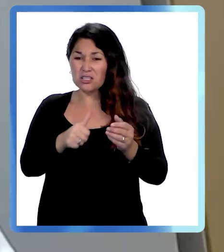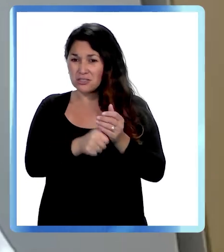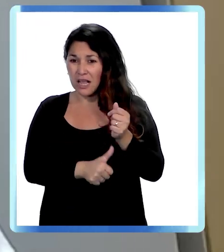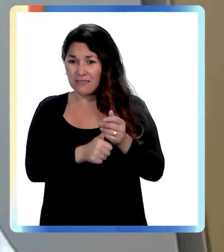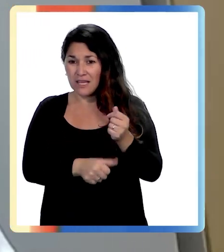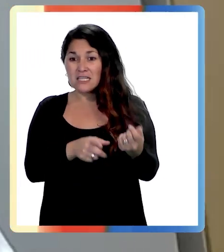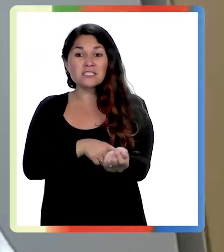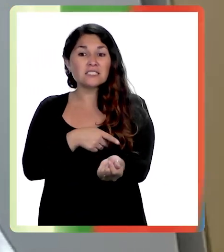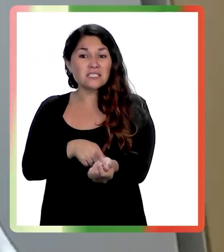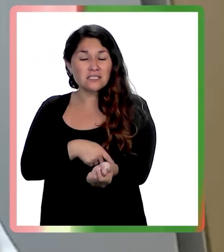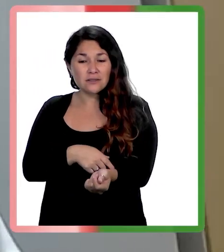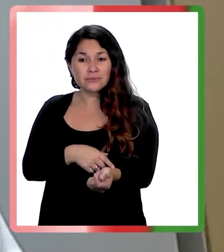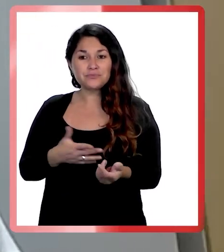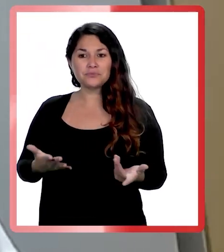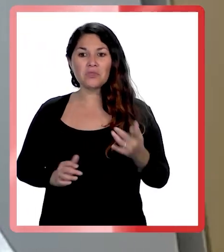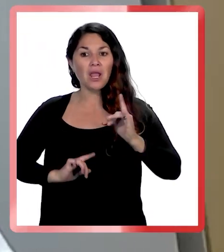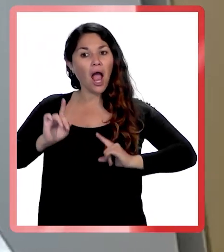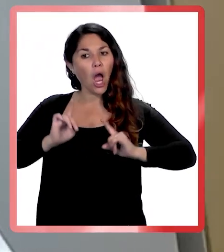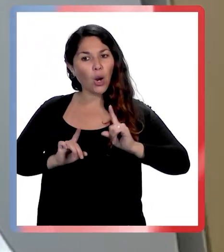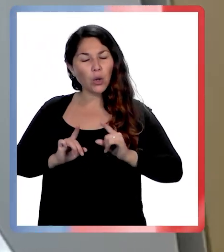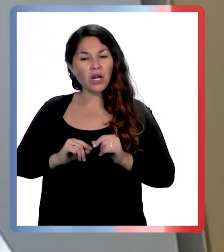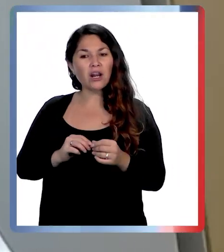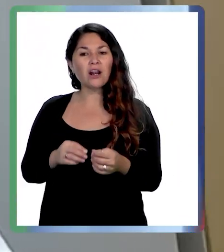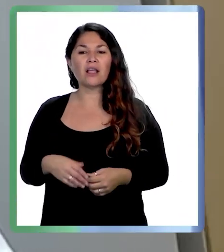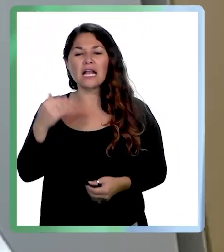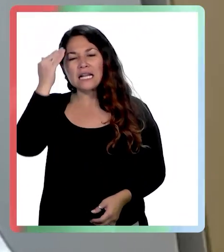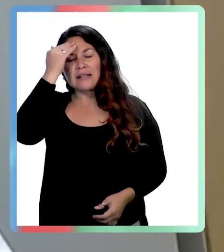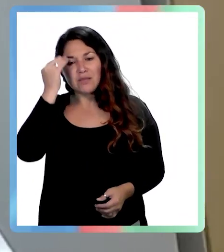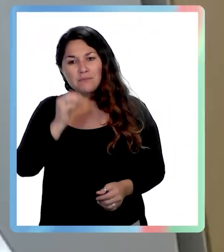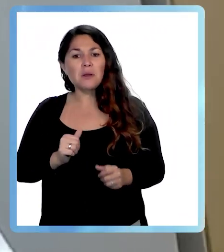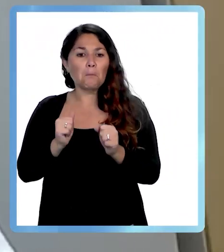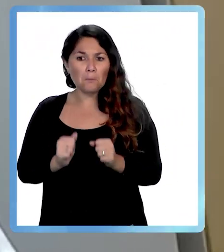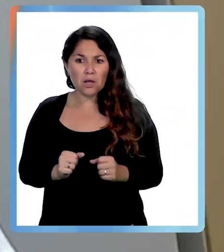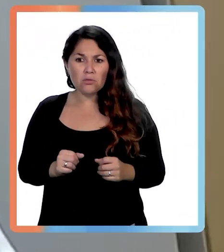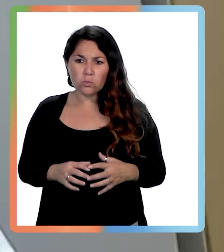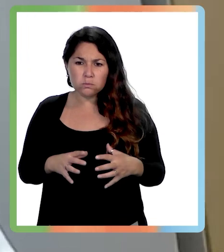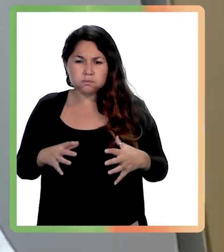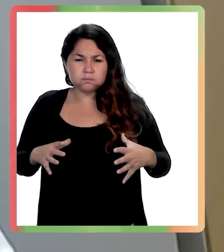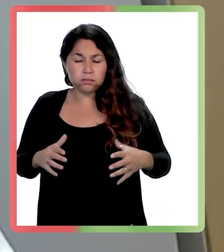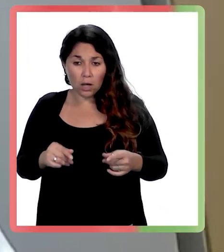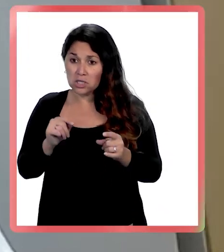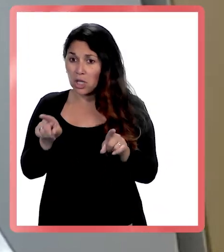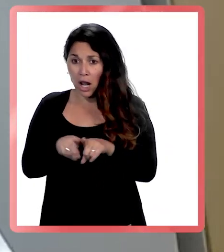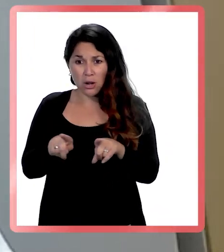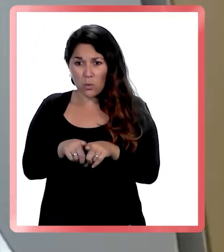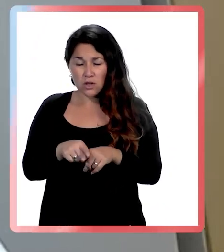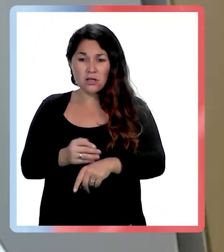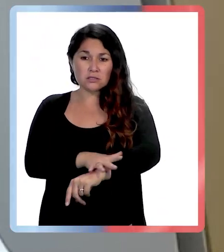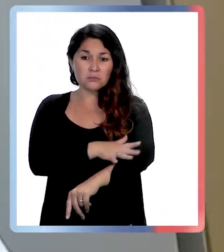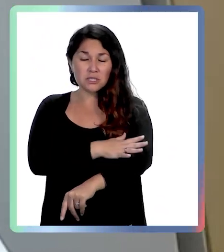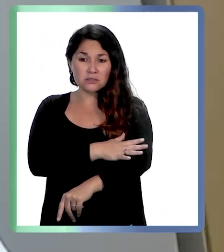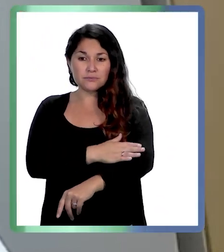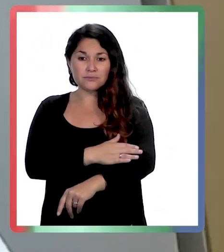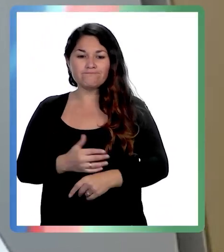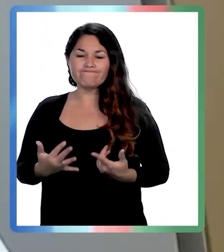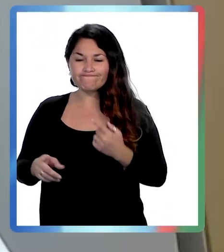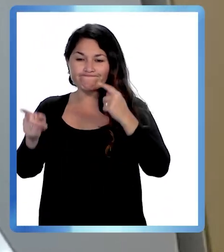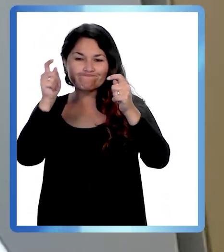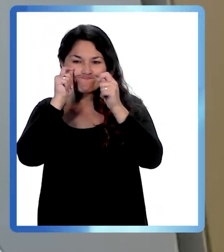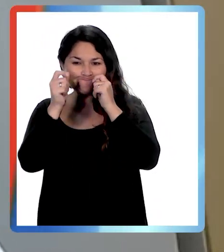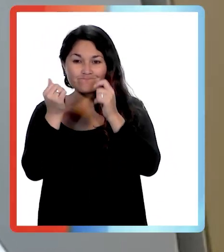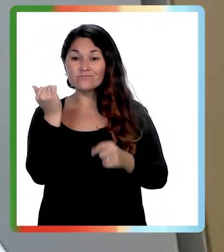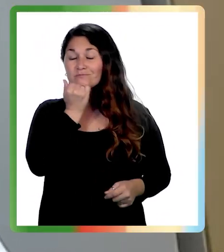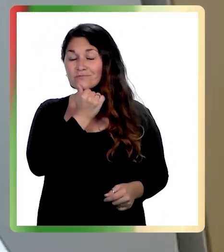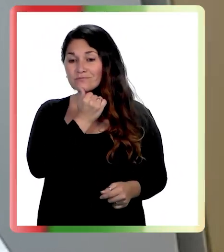en sangre de deposiciones, que hay algunas enfermedades inflamatorias que pueden producirlo, y por tanto ahí también puede haber un riesgo